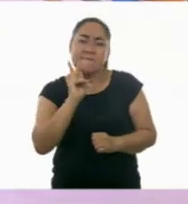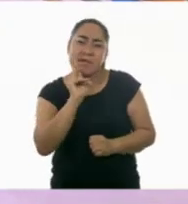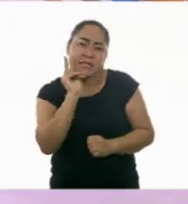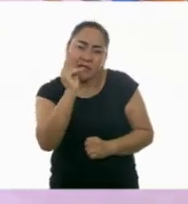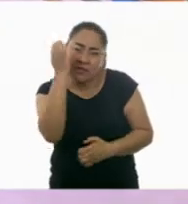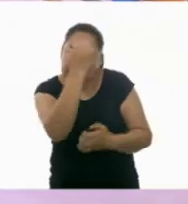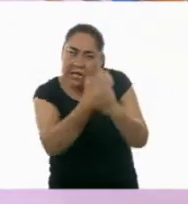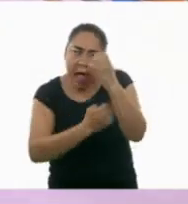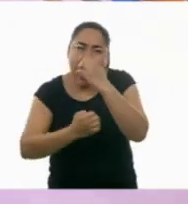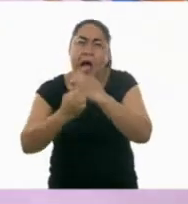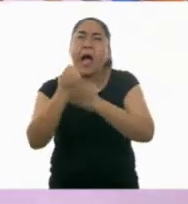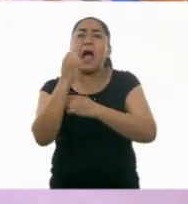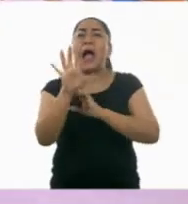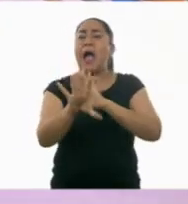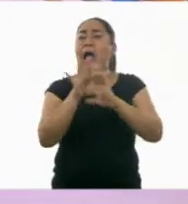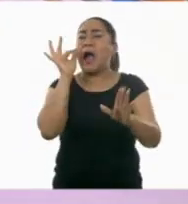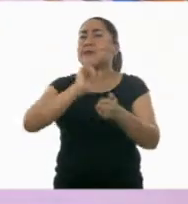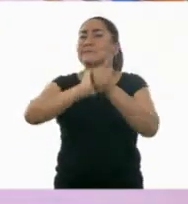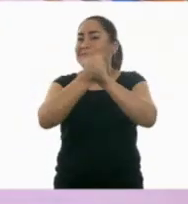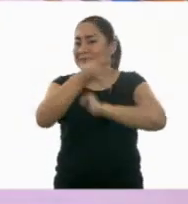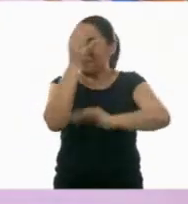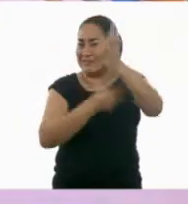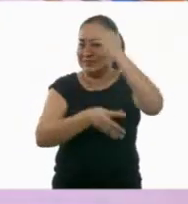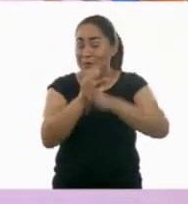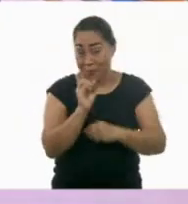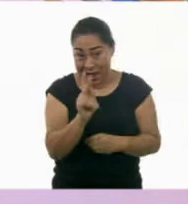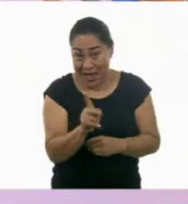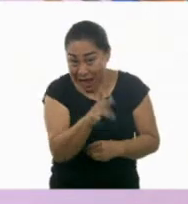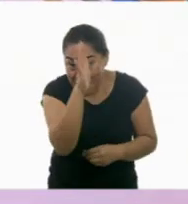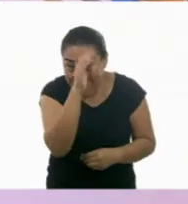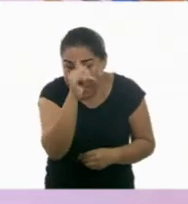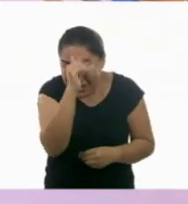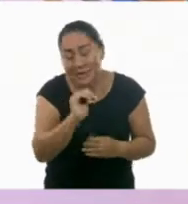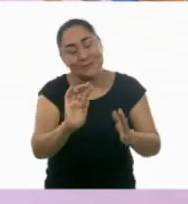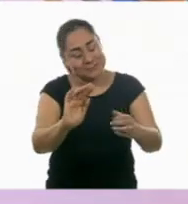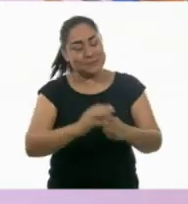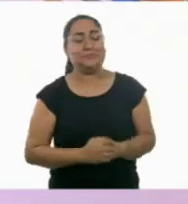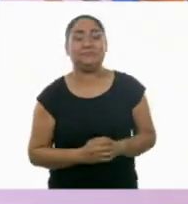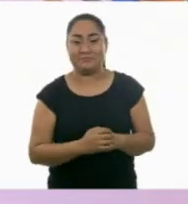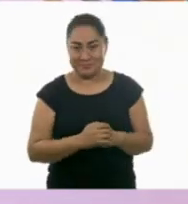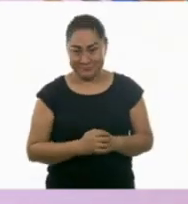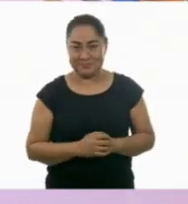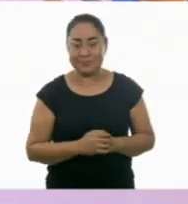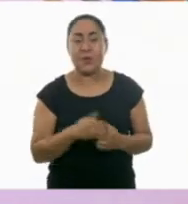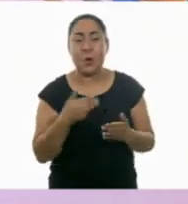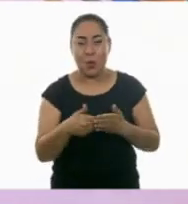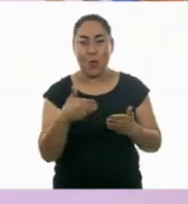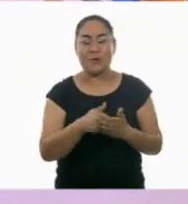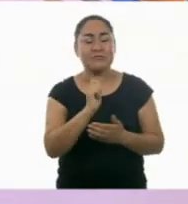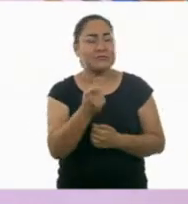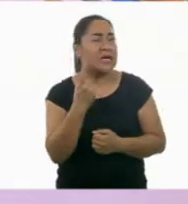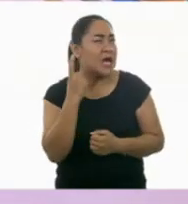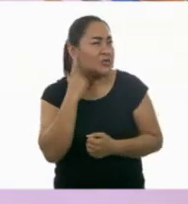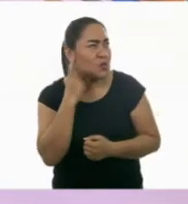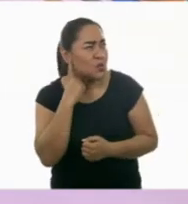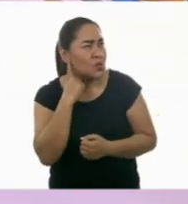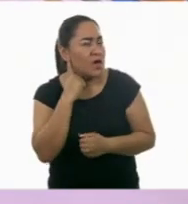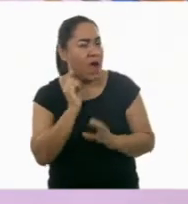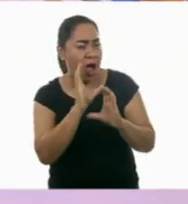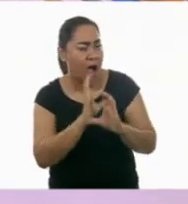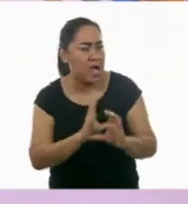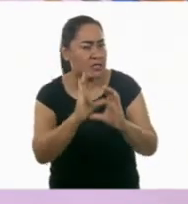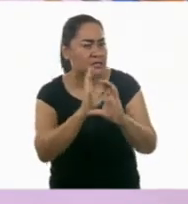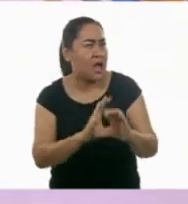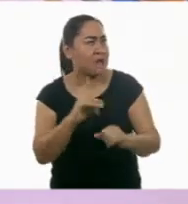que se la aprendan. ¿Sí? ¿Están de acuerdo? Entonces, sí. Vamos a escuchar la canción y